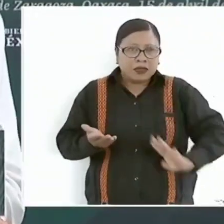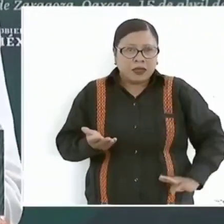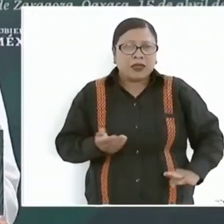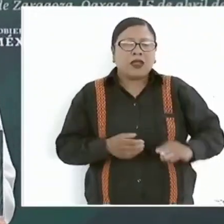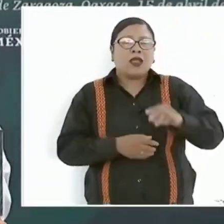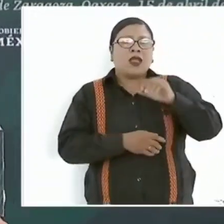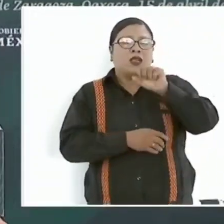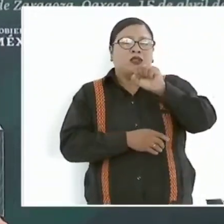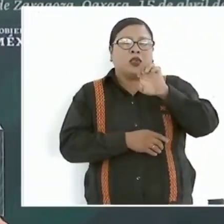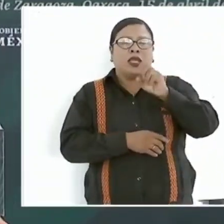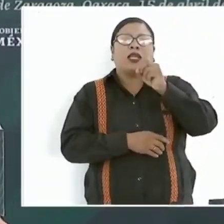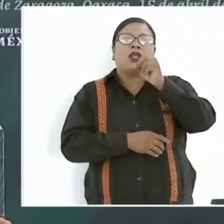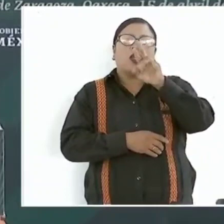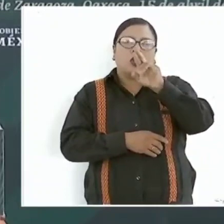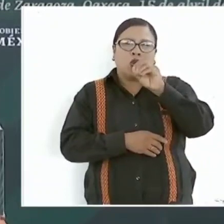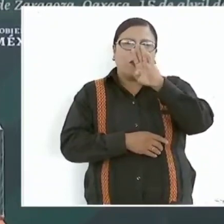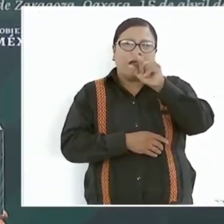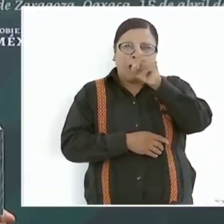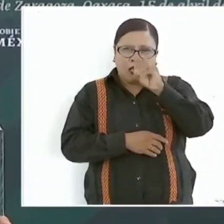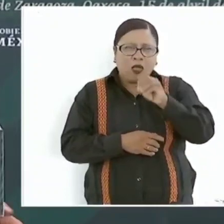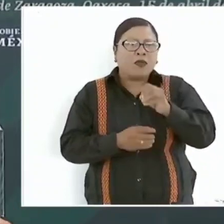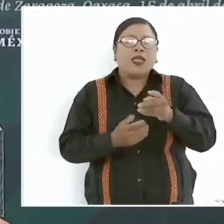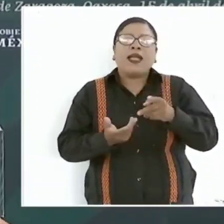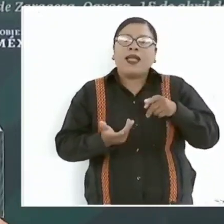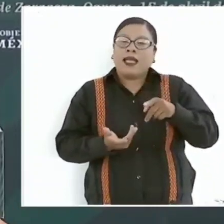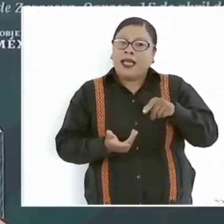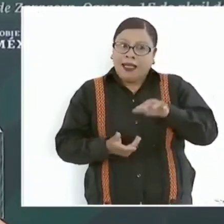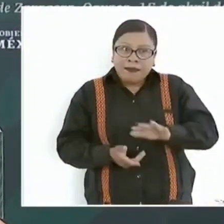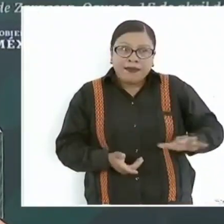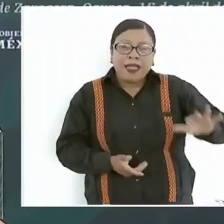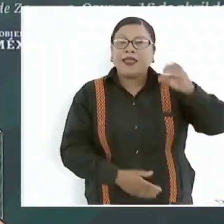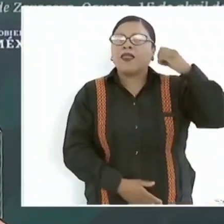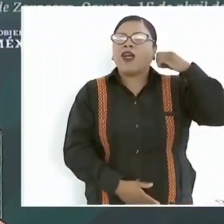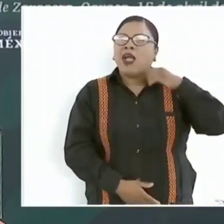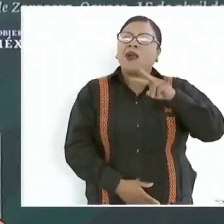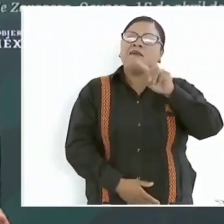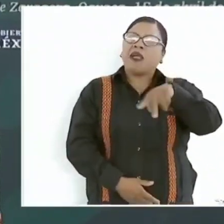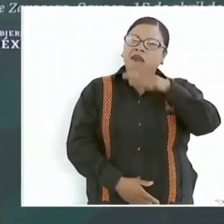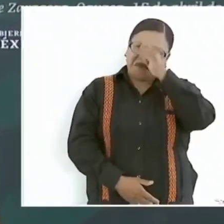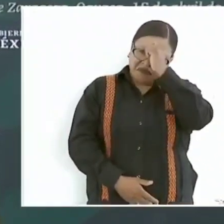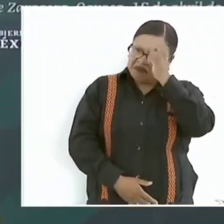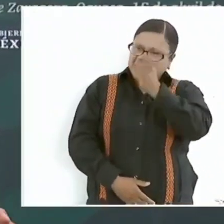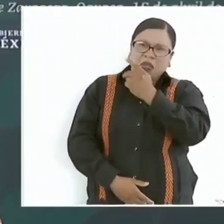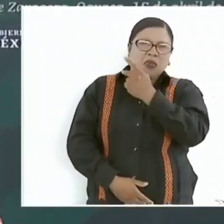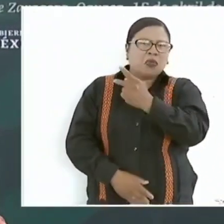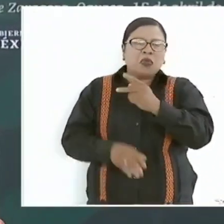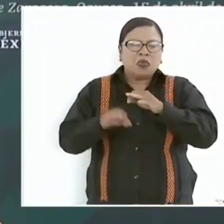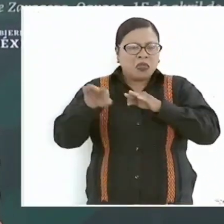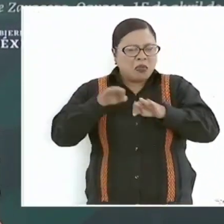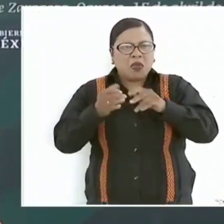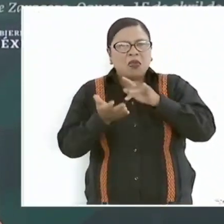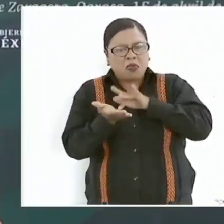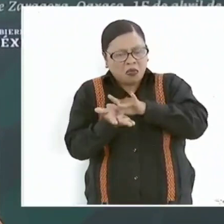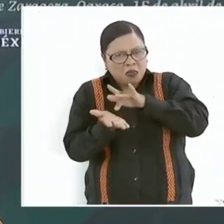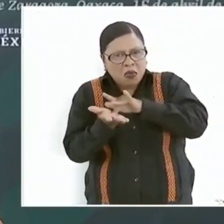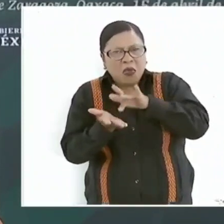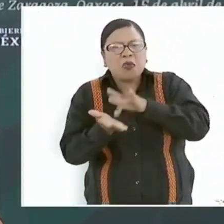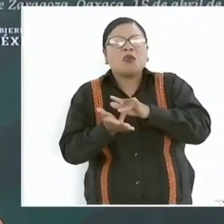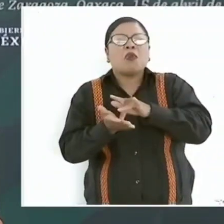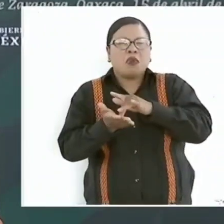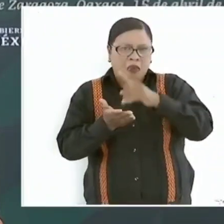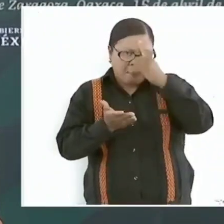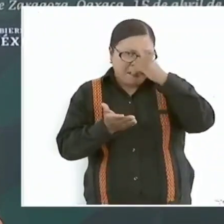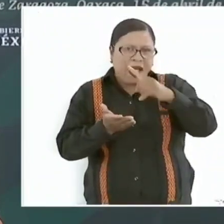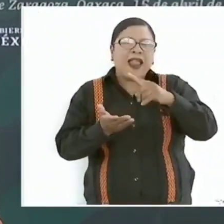maestro Zoé Robledo, el pueblo de Oaxaca reconoce y agradece todo el apoyo recibido